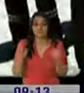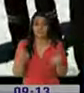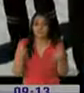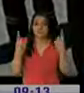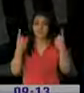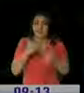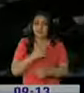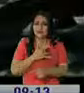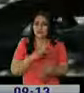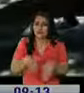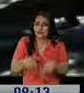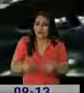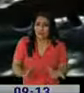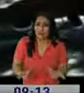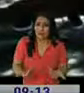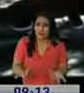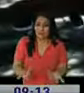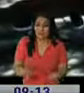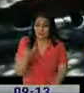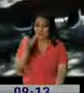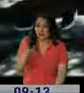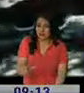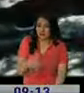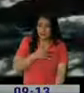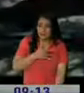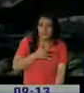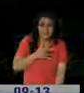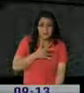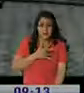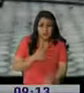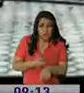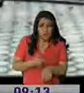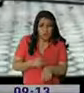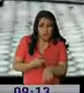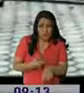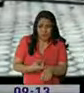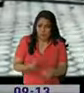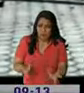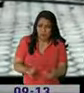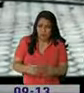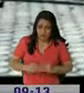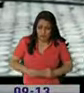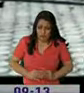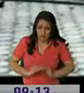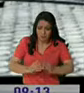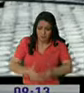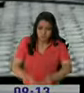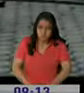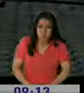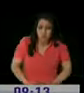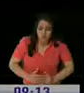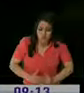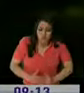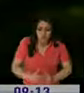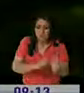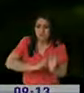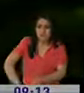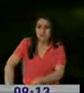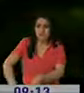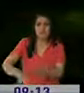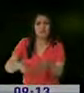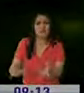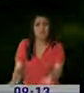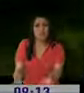los sentimientos de las personas que tienen el corazón duro y son capaces de botar a un ser que se formó en el vientre de una mujer, inocente a los